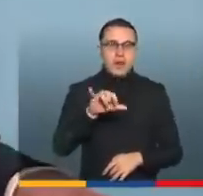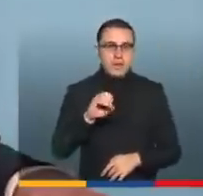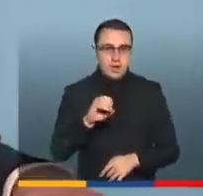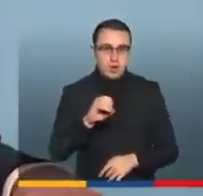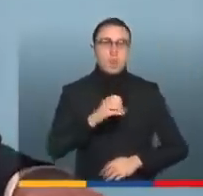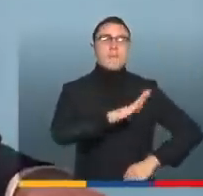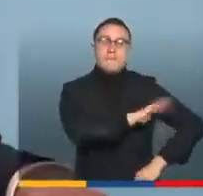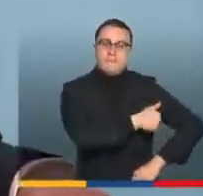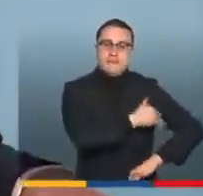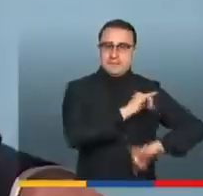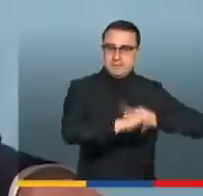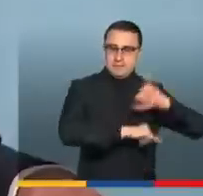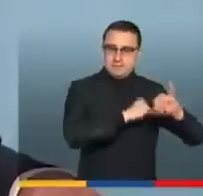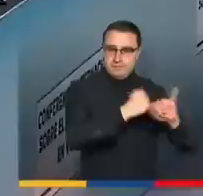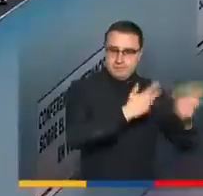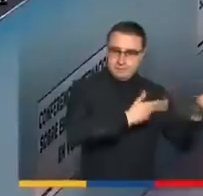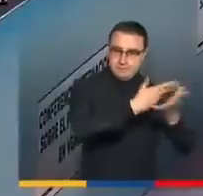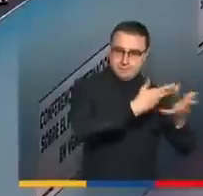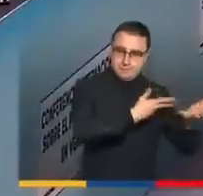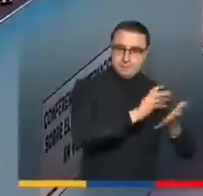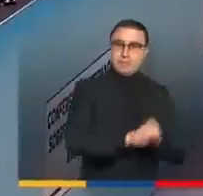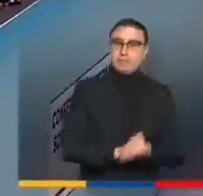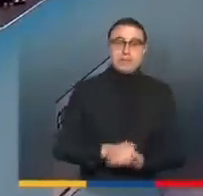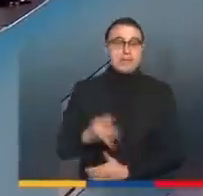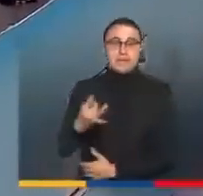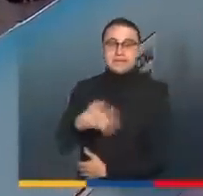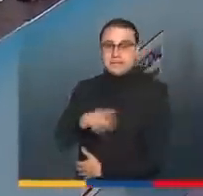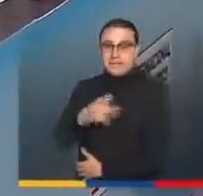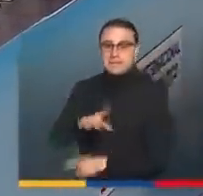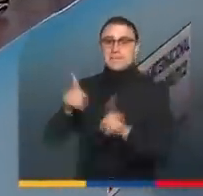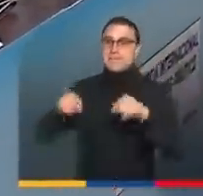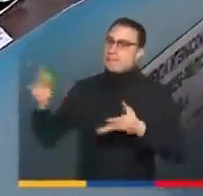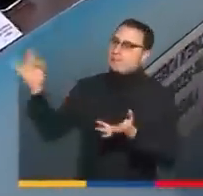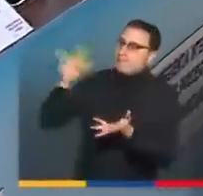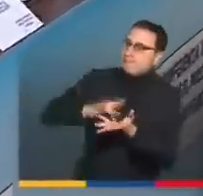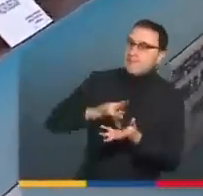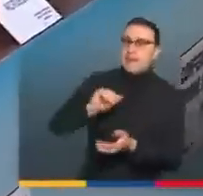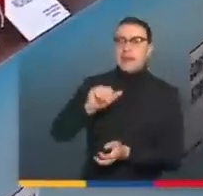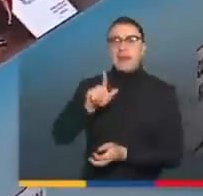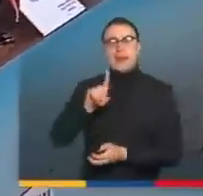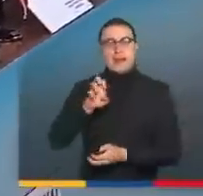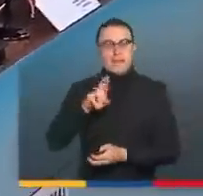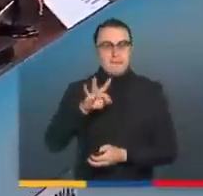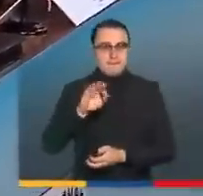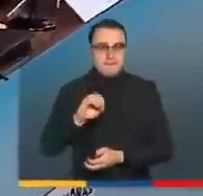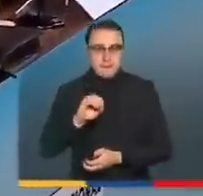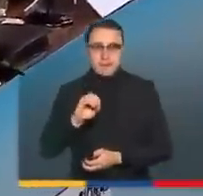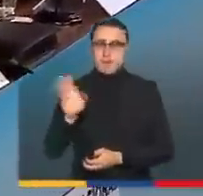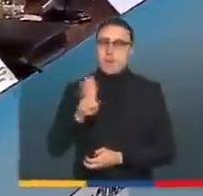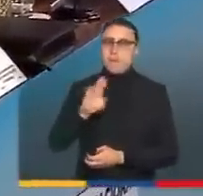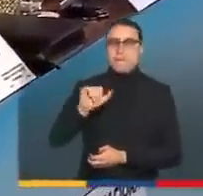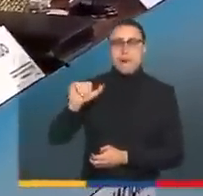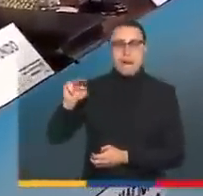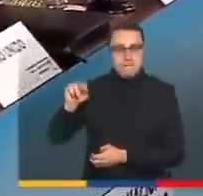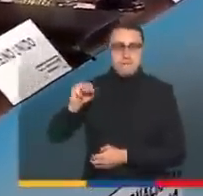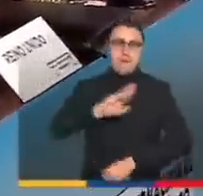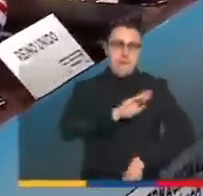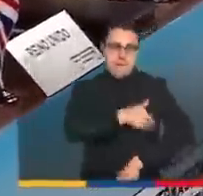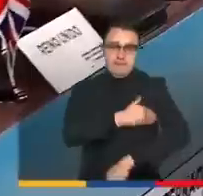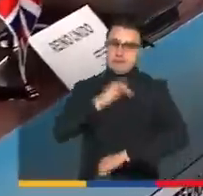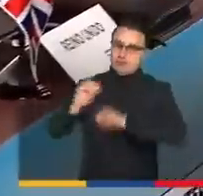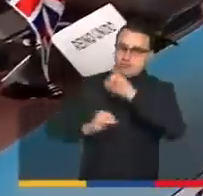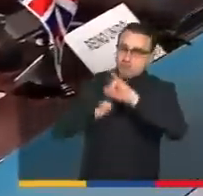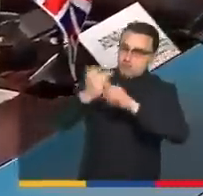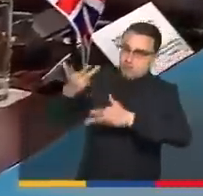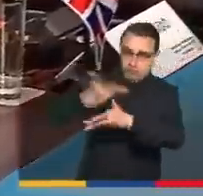de Relaciones Exteriores. Chile, con Alberto Van Claveren Stork, ministro de Relaciones